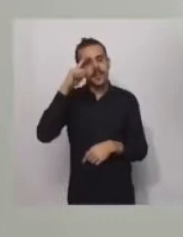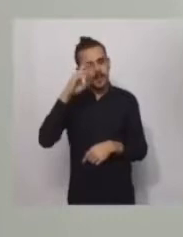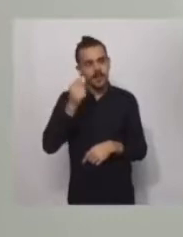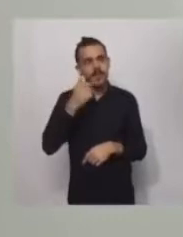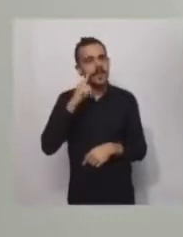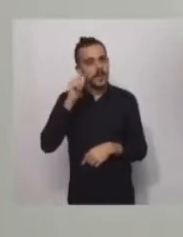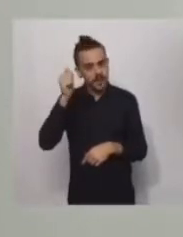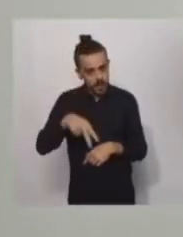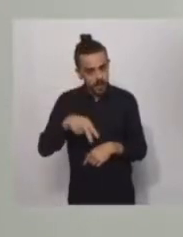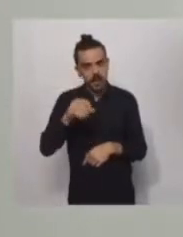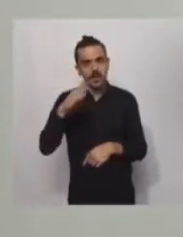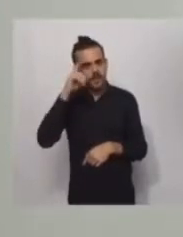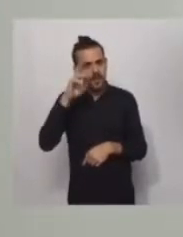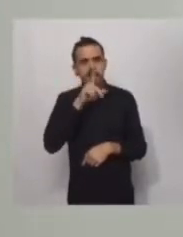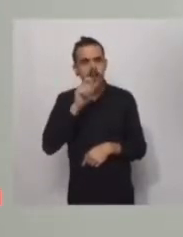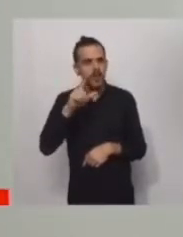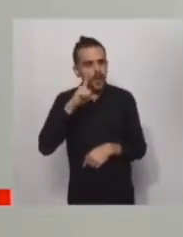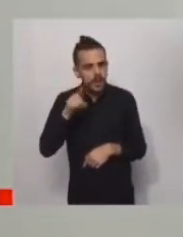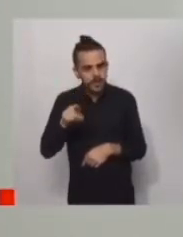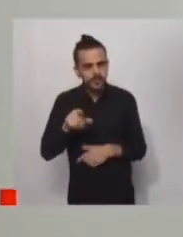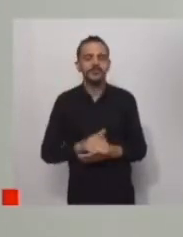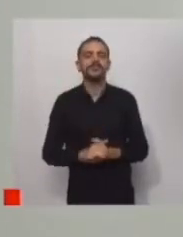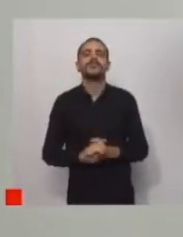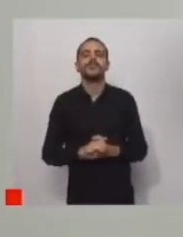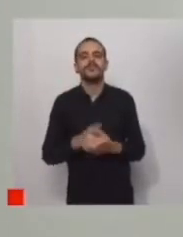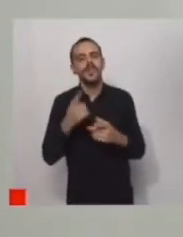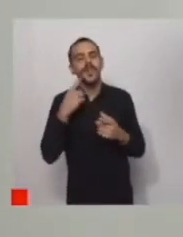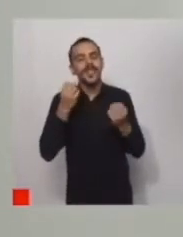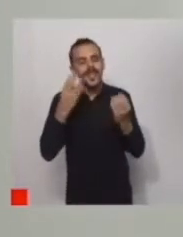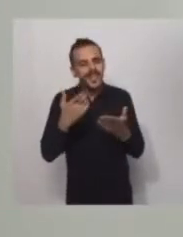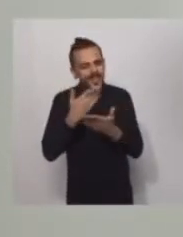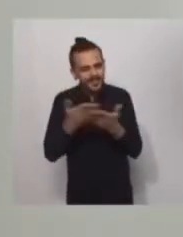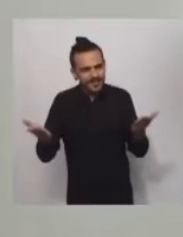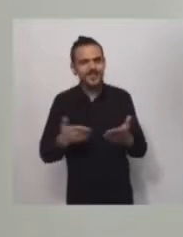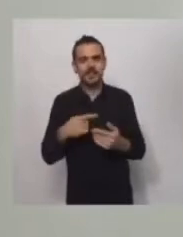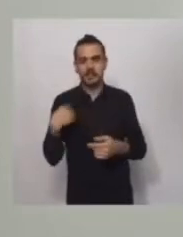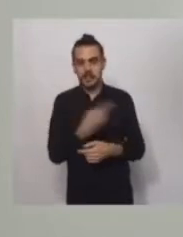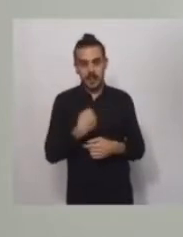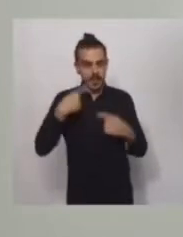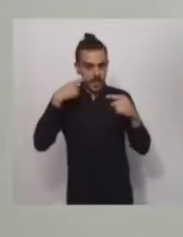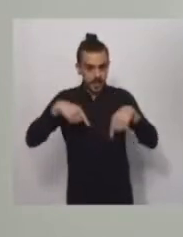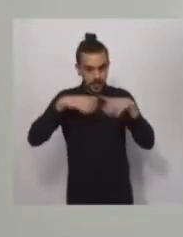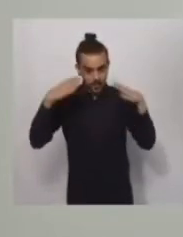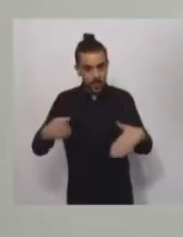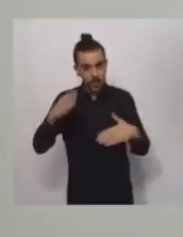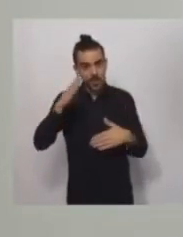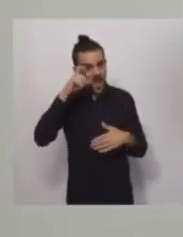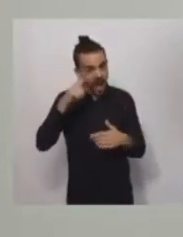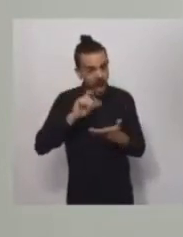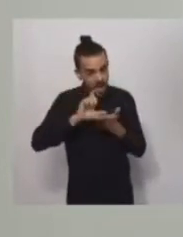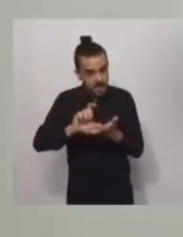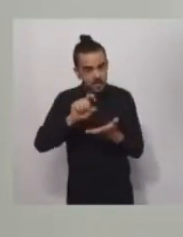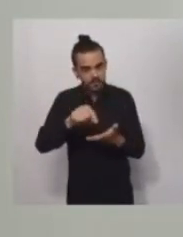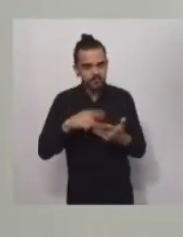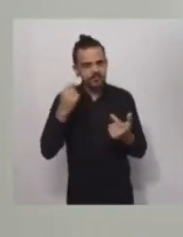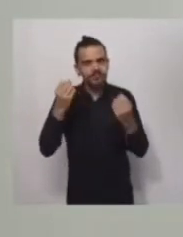dependiendo de la situación, en mayor o menor medida es significativa, pero el espíritu del organismo es